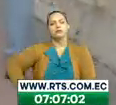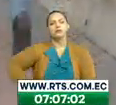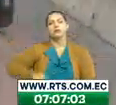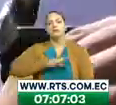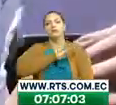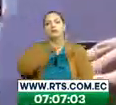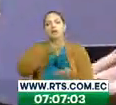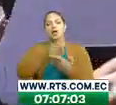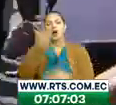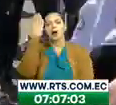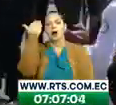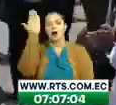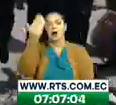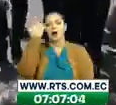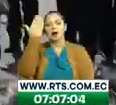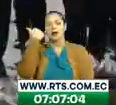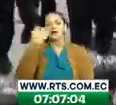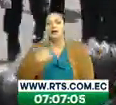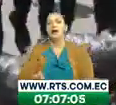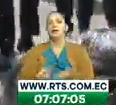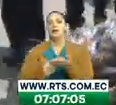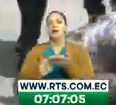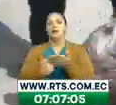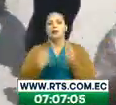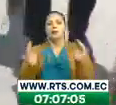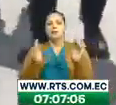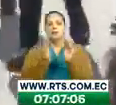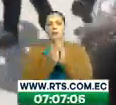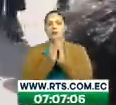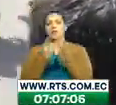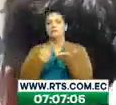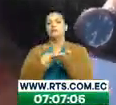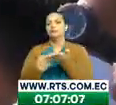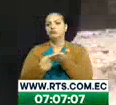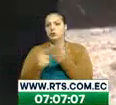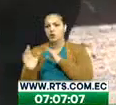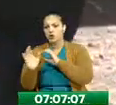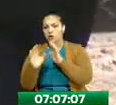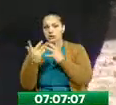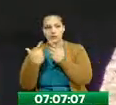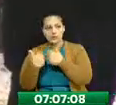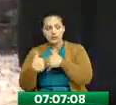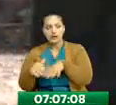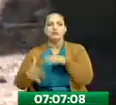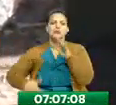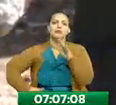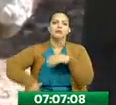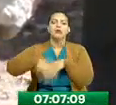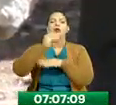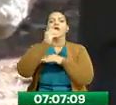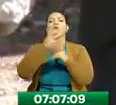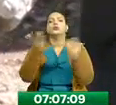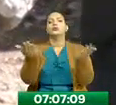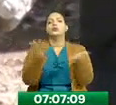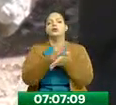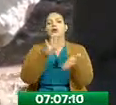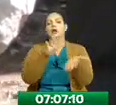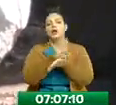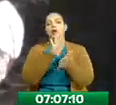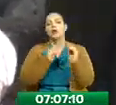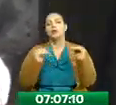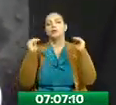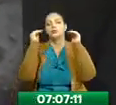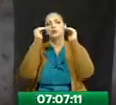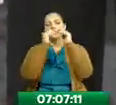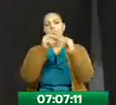alcaldes. Luego de aquello, asistió a la Escuela Superior Politécnica de Chimborazo para ubicar la primera piedra para la construcción del